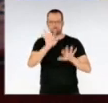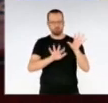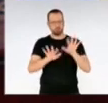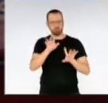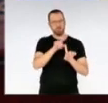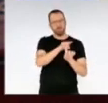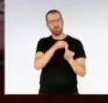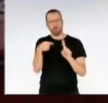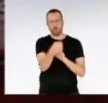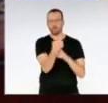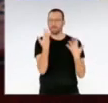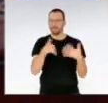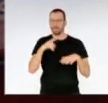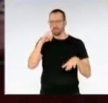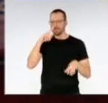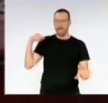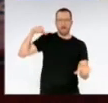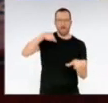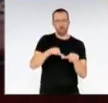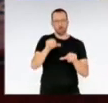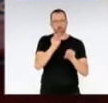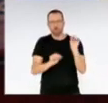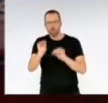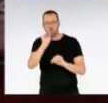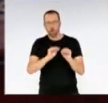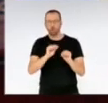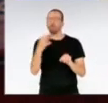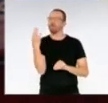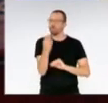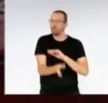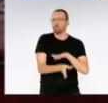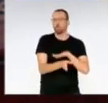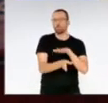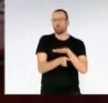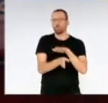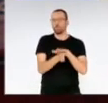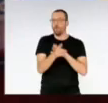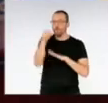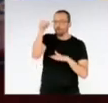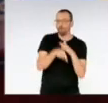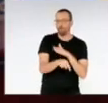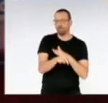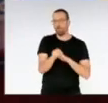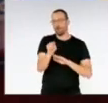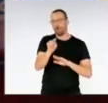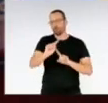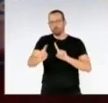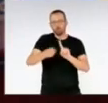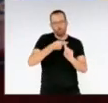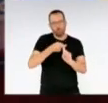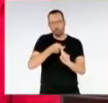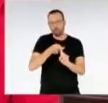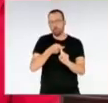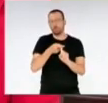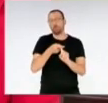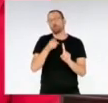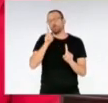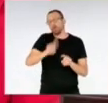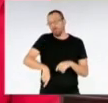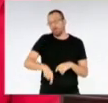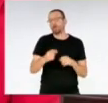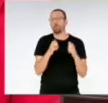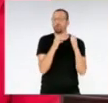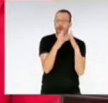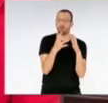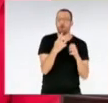solucionar desde hace muchísimos años. Tendremos que abundar y tendremos que profundizar en soluciones conjuntas juntamente con La Palma y